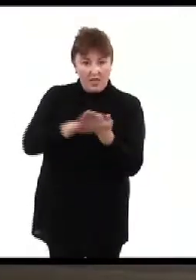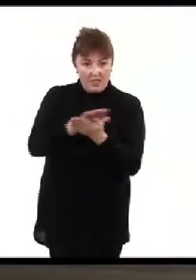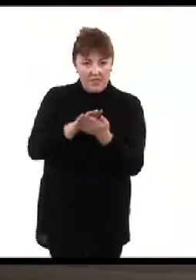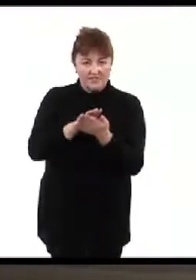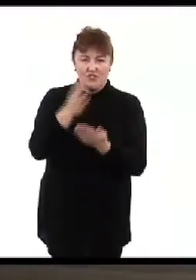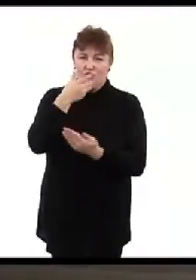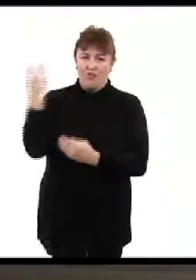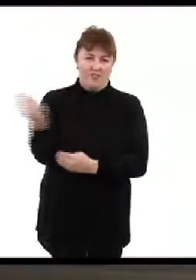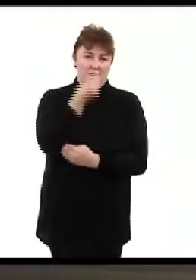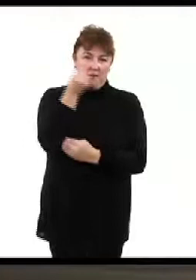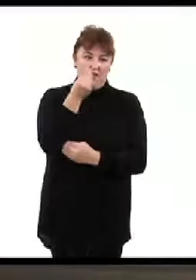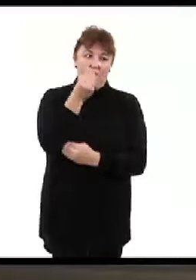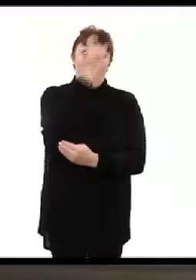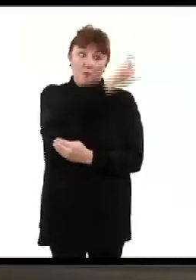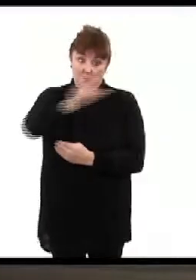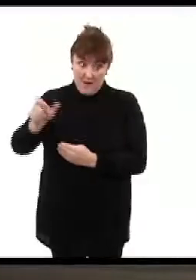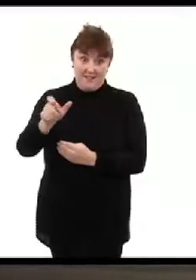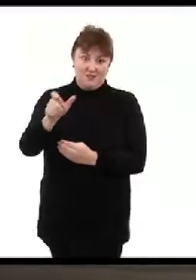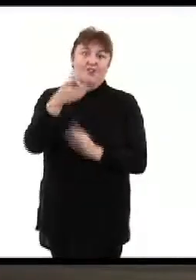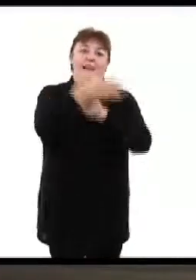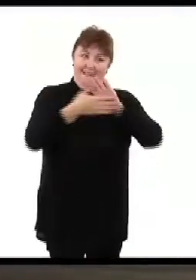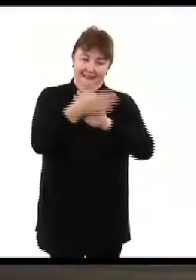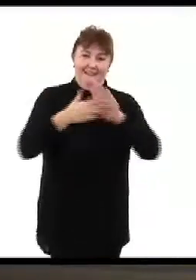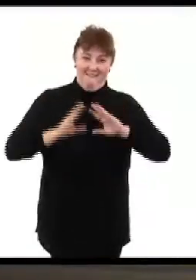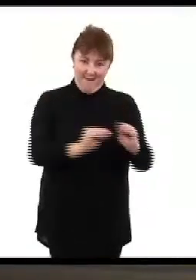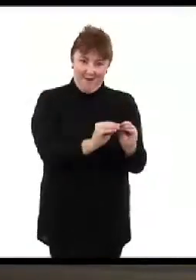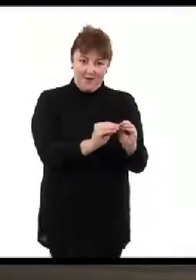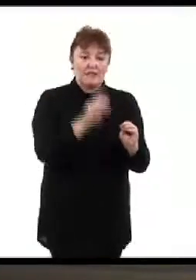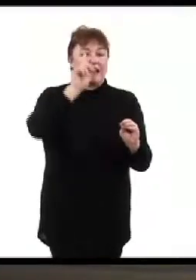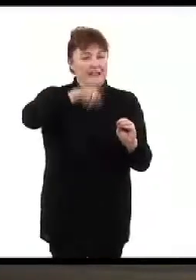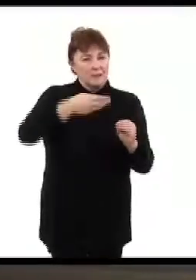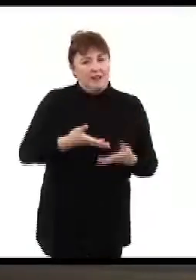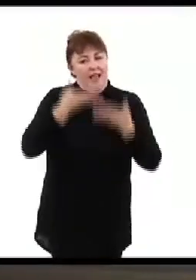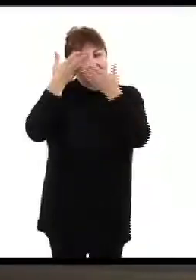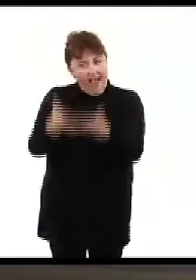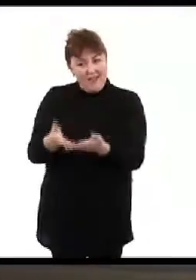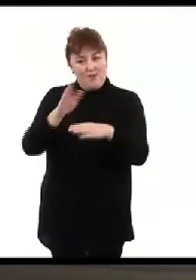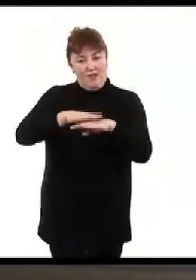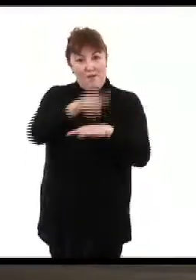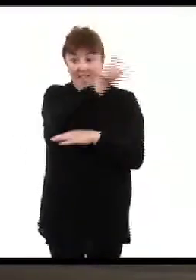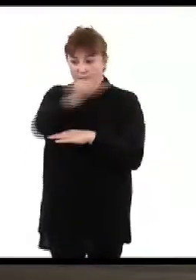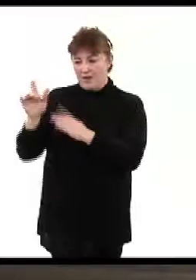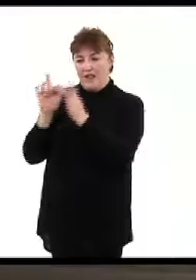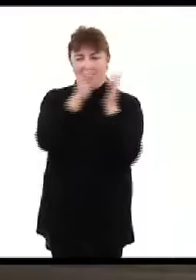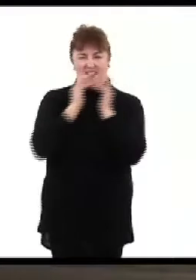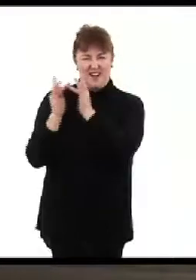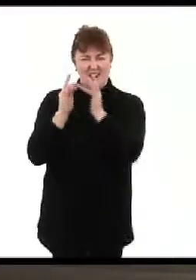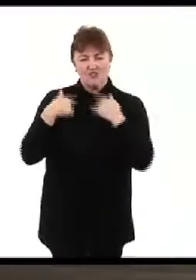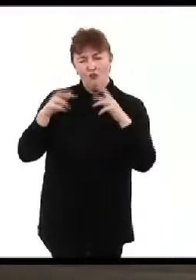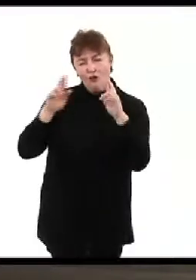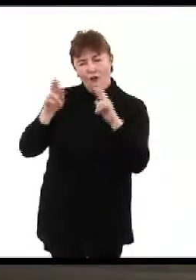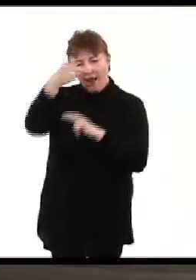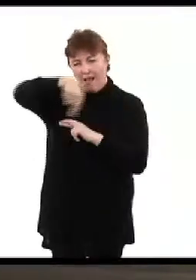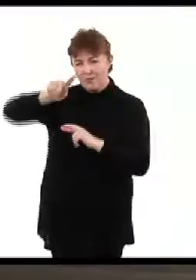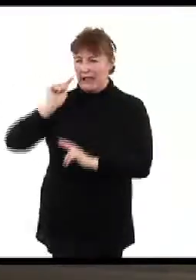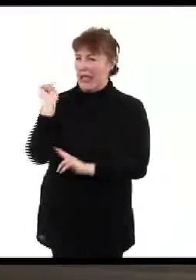lo emplean y se contribuye a enriquecer las relaciones entre las personas. Os deseo muchos éxitos